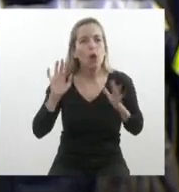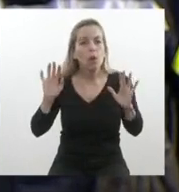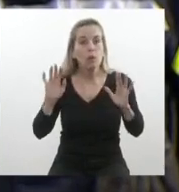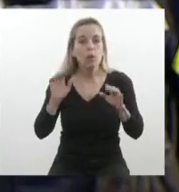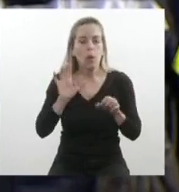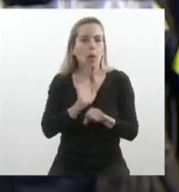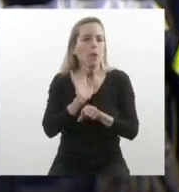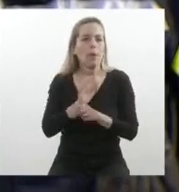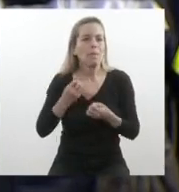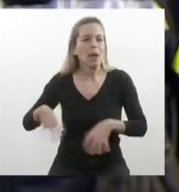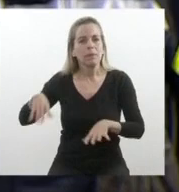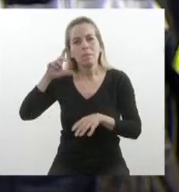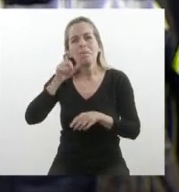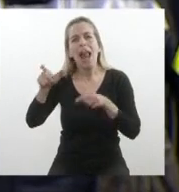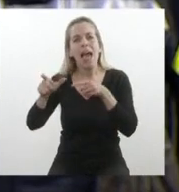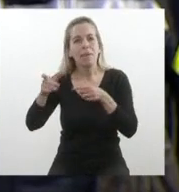que pensar